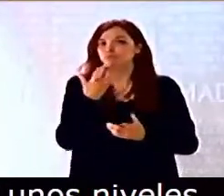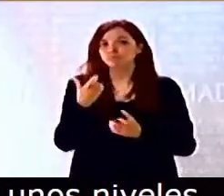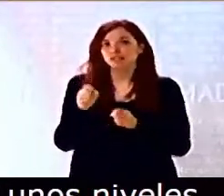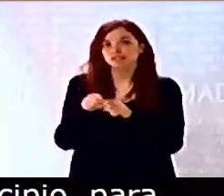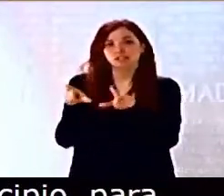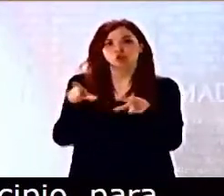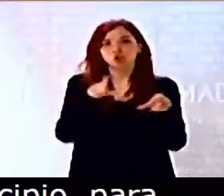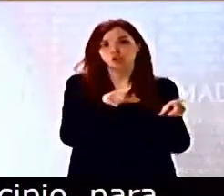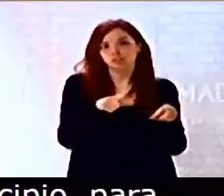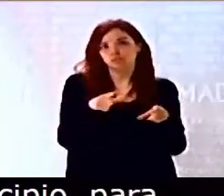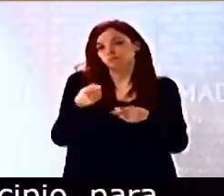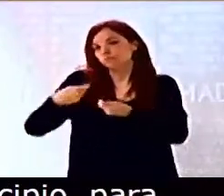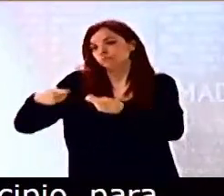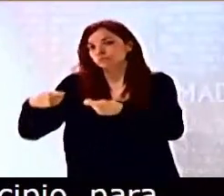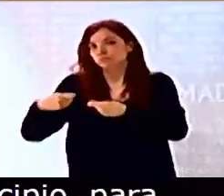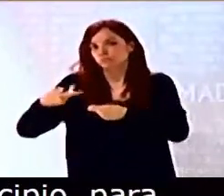importantes.